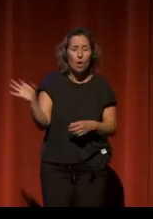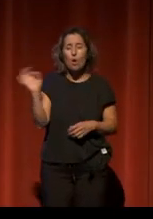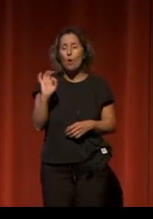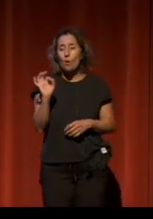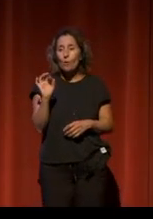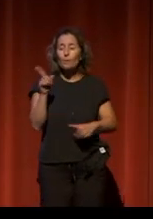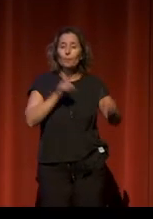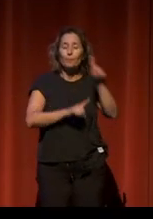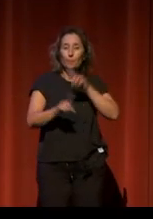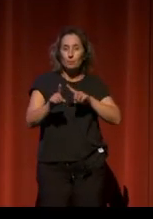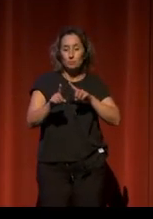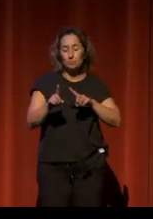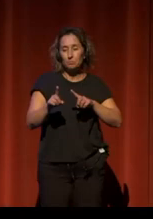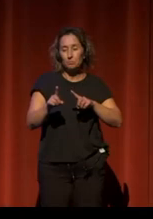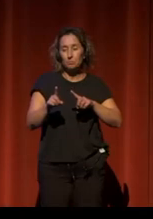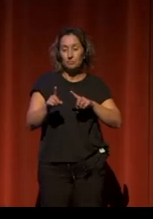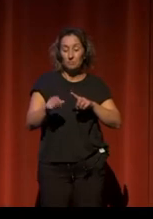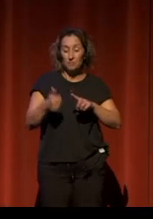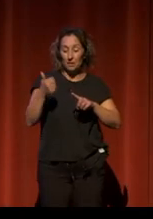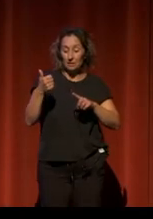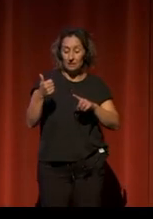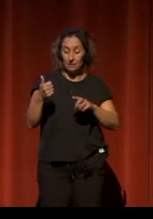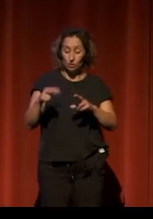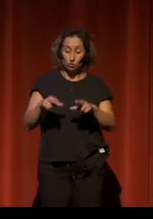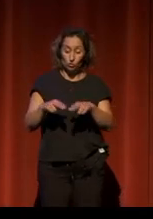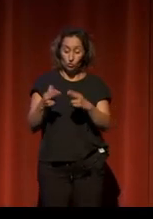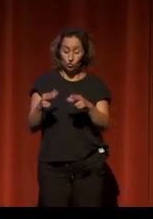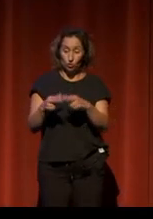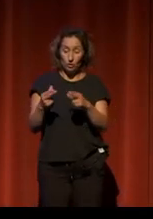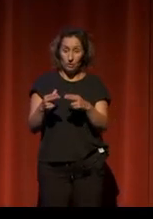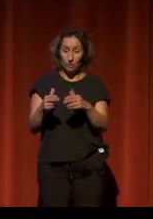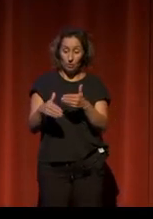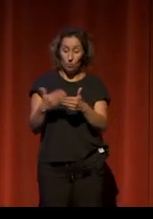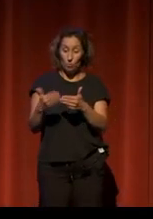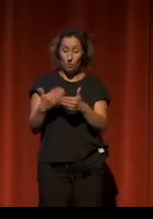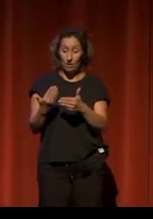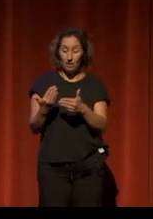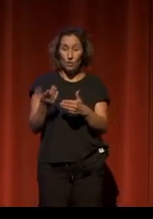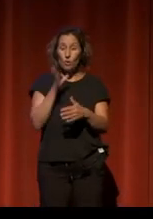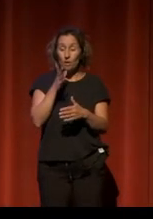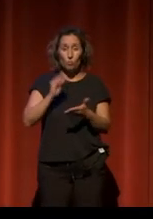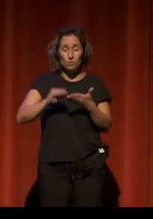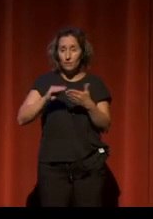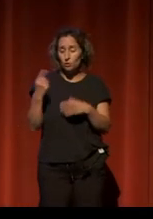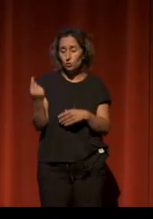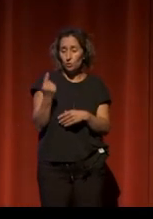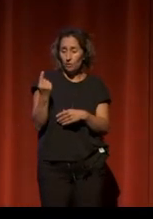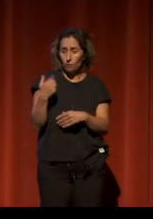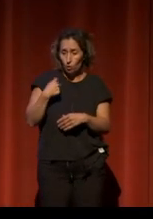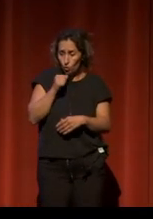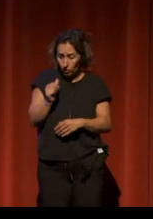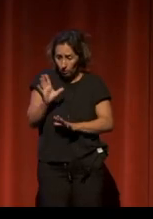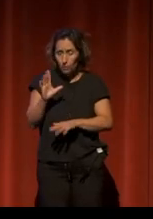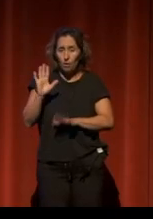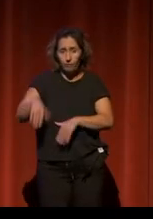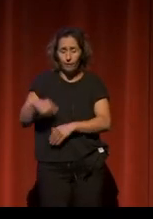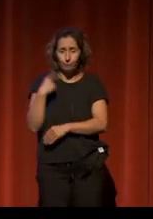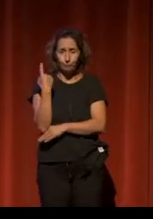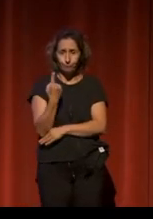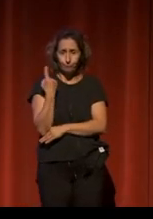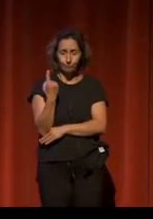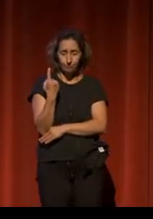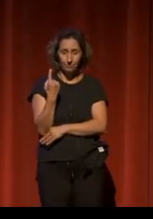cierta manera postmodernos de sociedad del post bienestar como son la soledad no deseada no estos problemas son